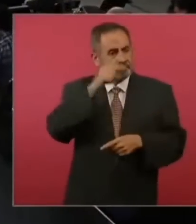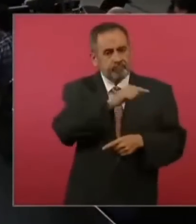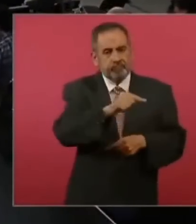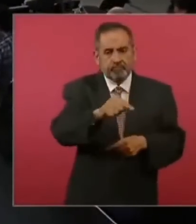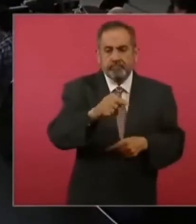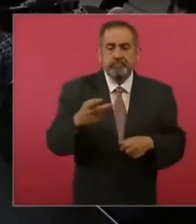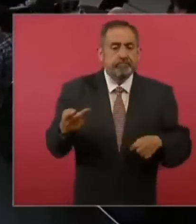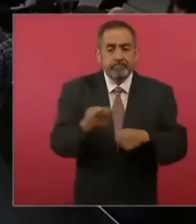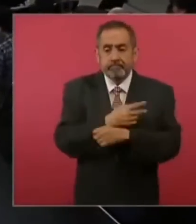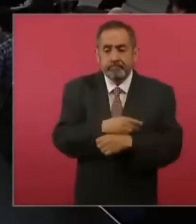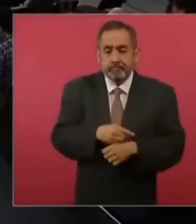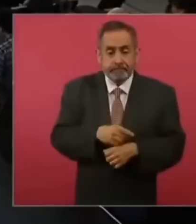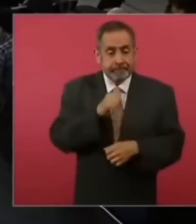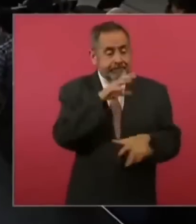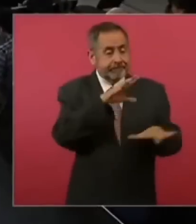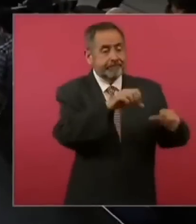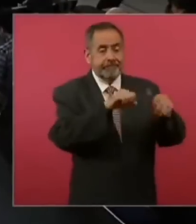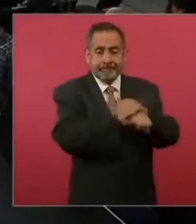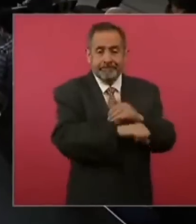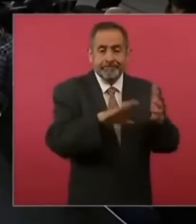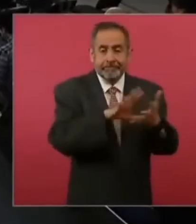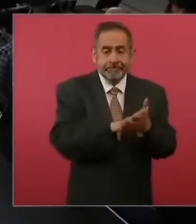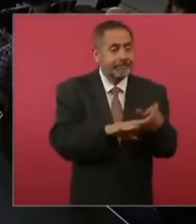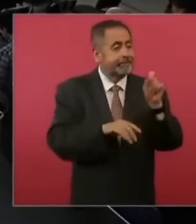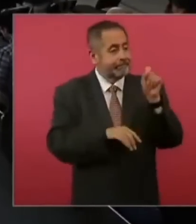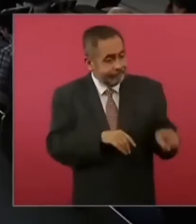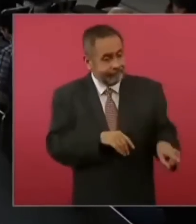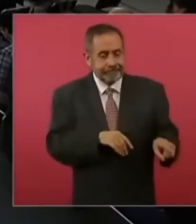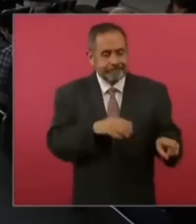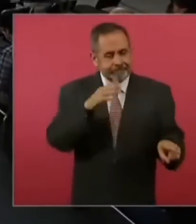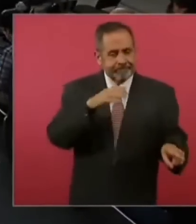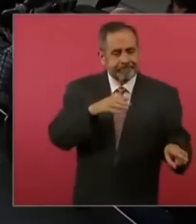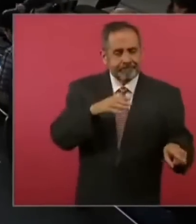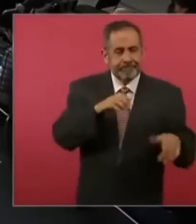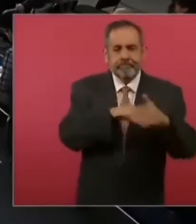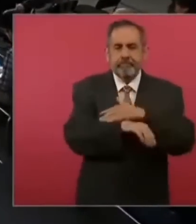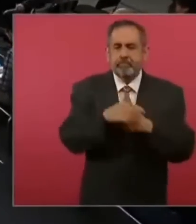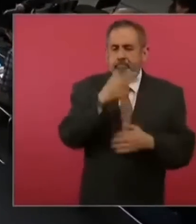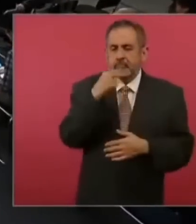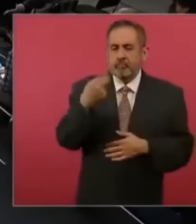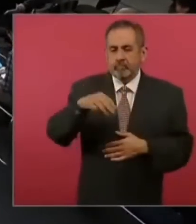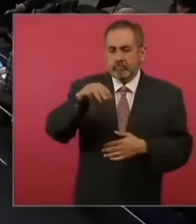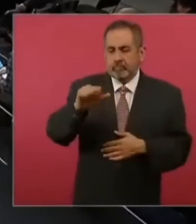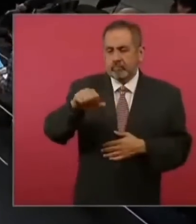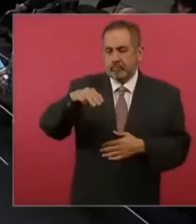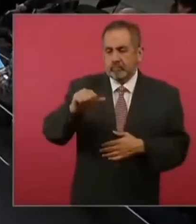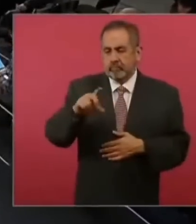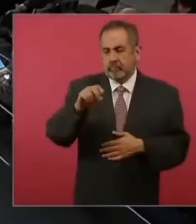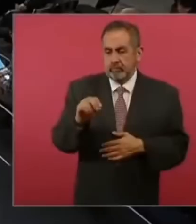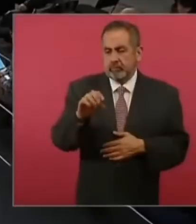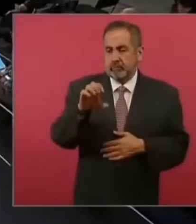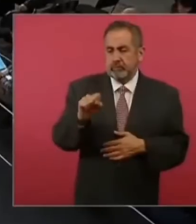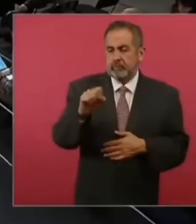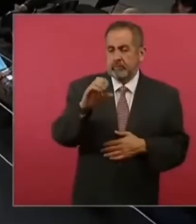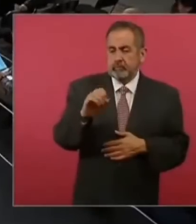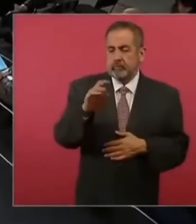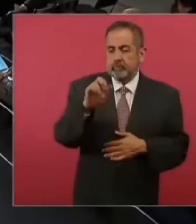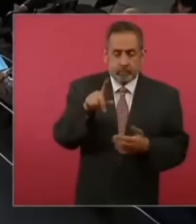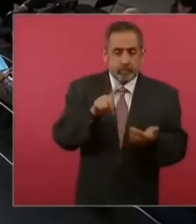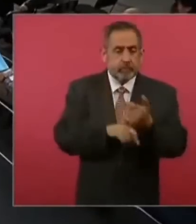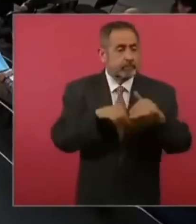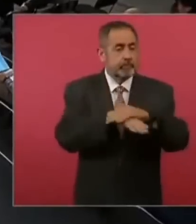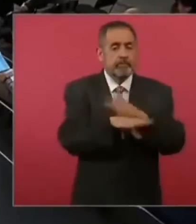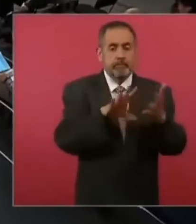y resulta que también ya está detenido el que encabeza la red de trata de blancas, Amado Escobar. Está preso